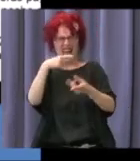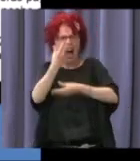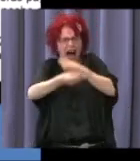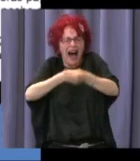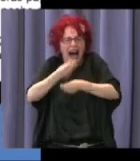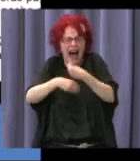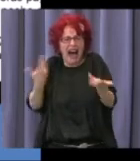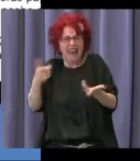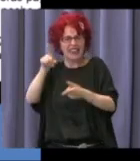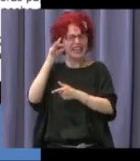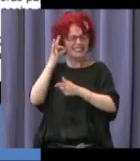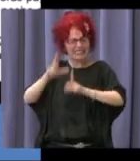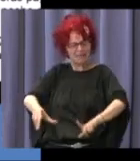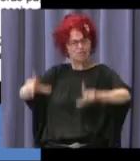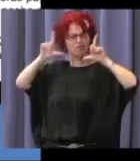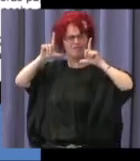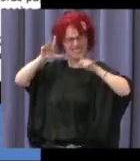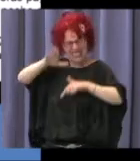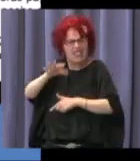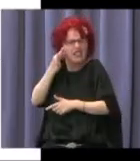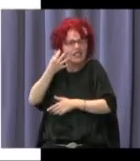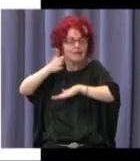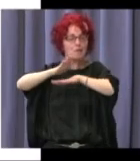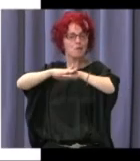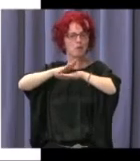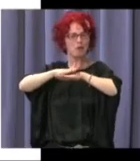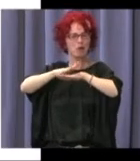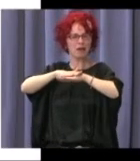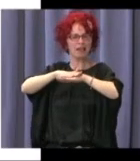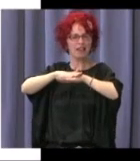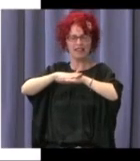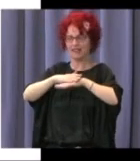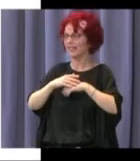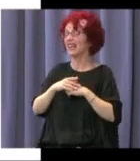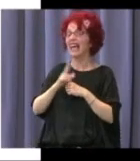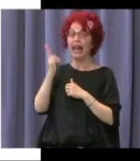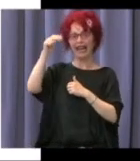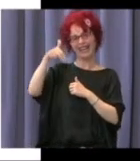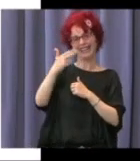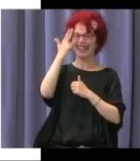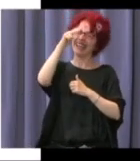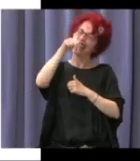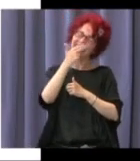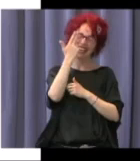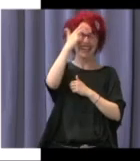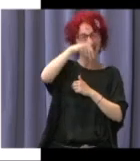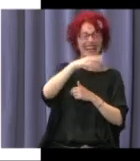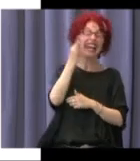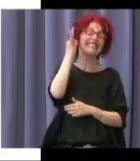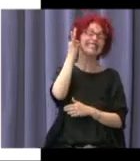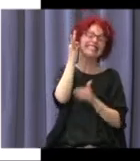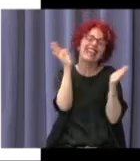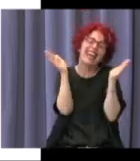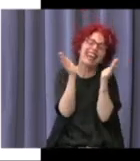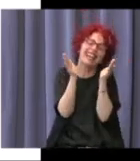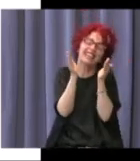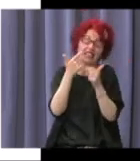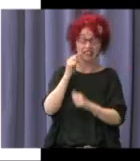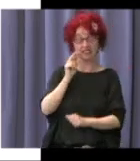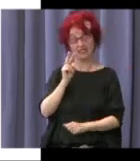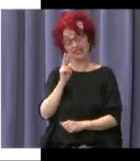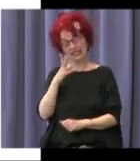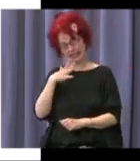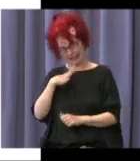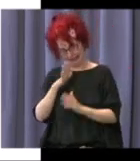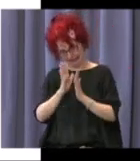el protagonismo a ella y ella es la protagonista. La sirenita, vamos a ver, vamos a ver. Tú coges a